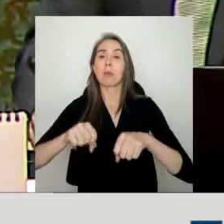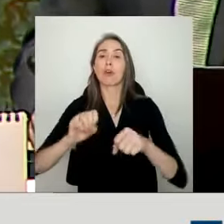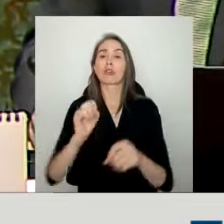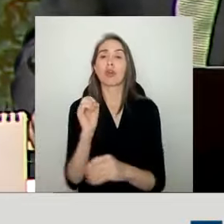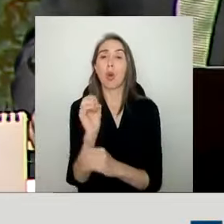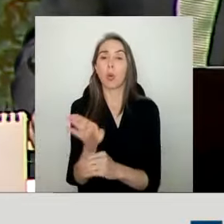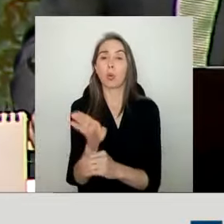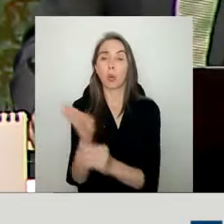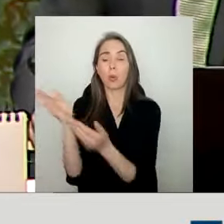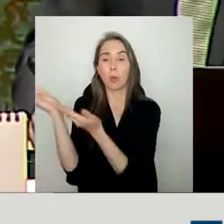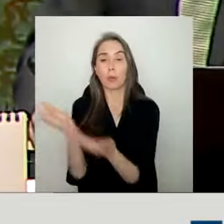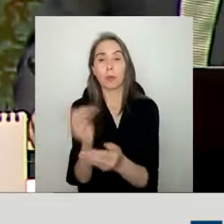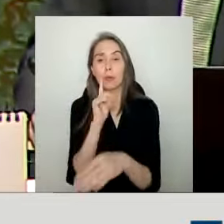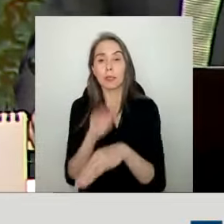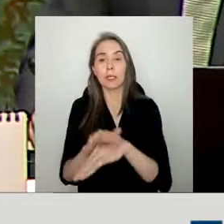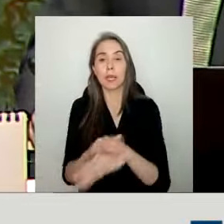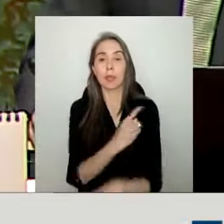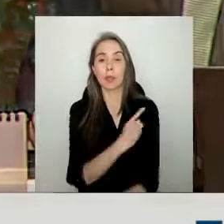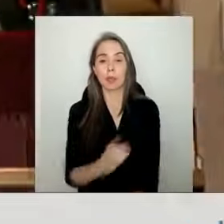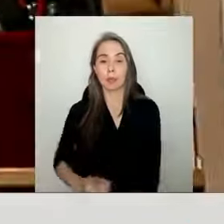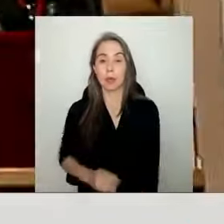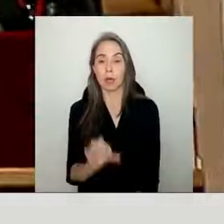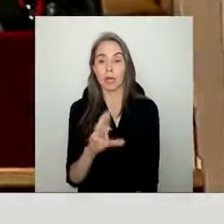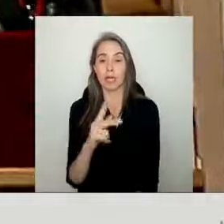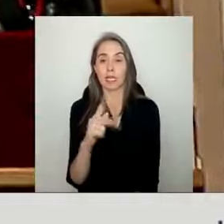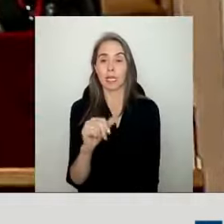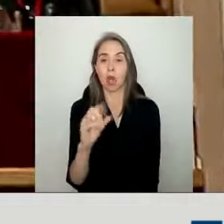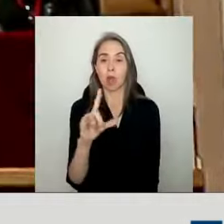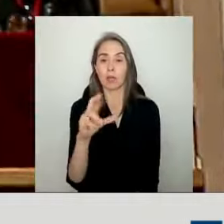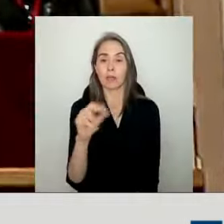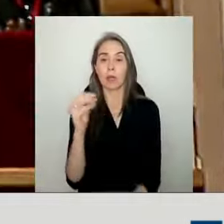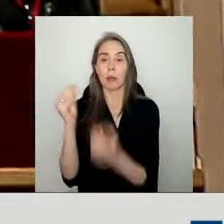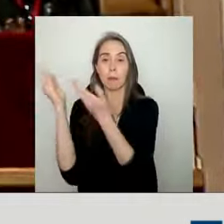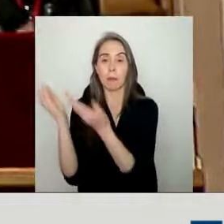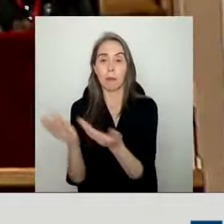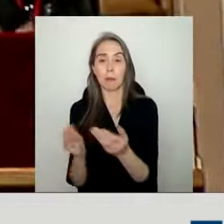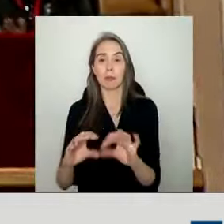diputada Erica Olivera muy Bienvenidos a la cámara de diputadas y